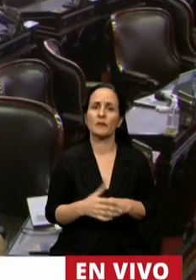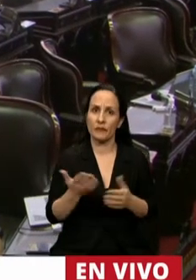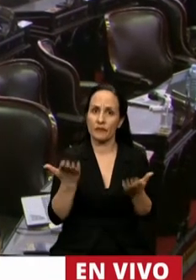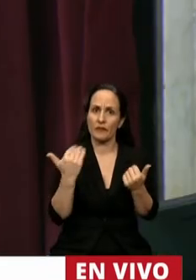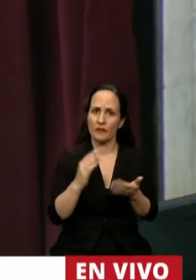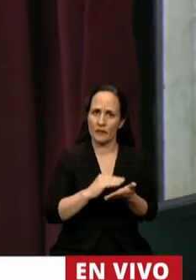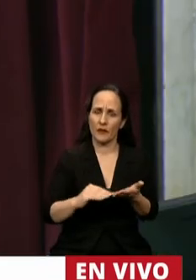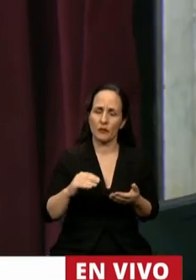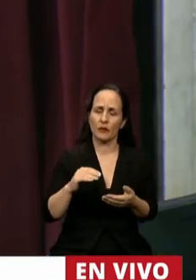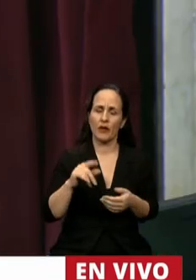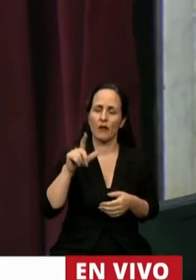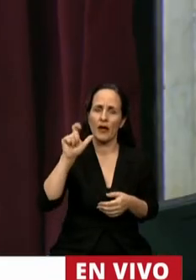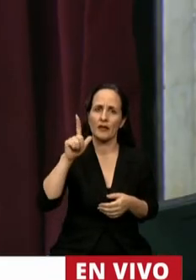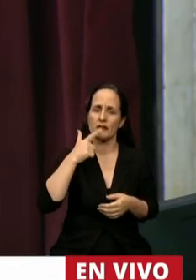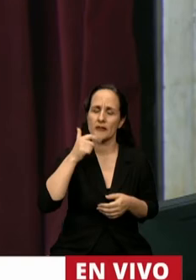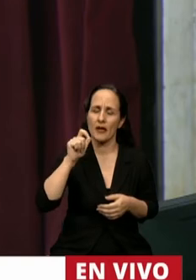Sí, diputado Anzalone.